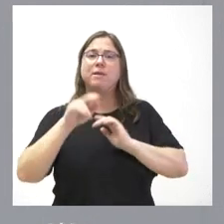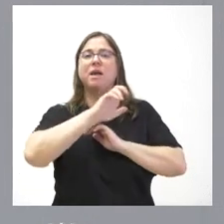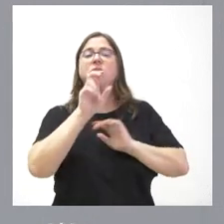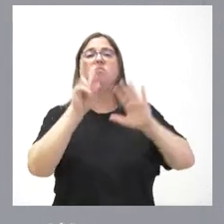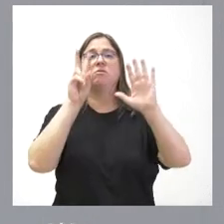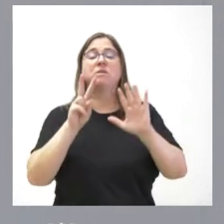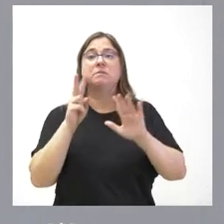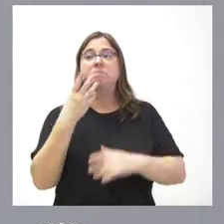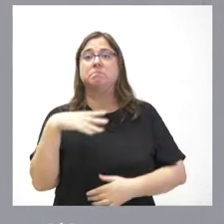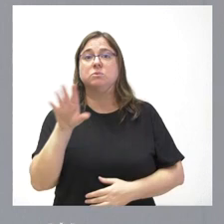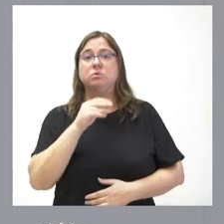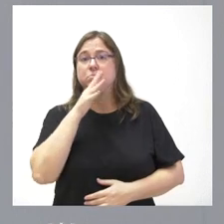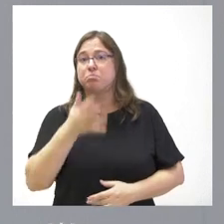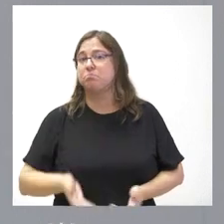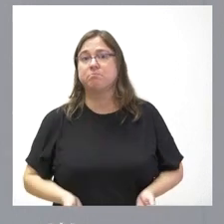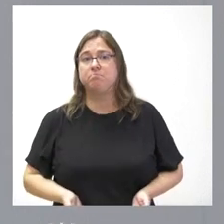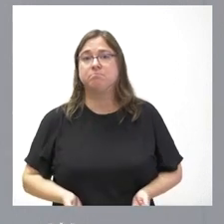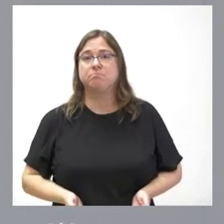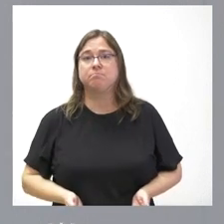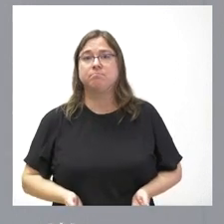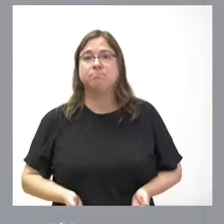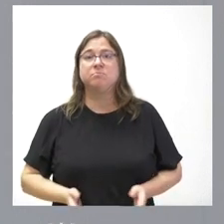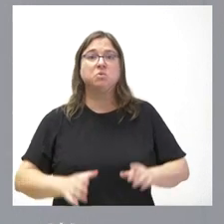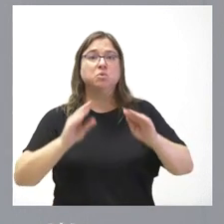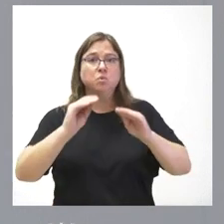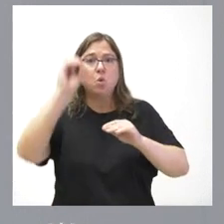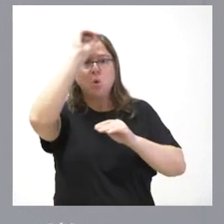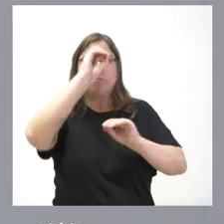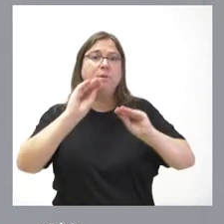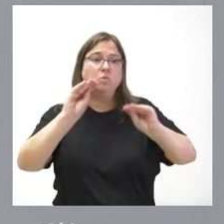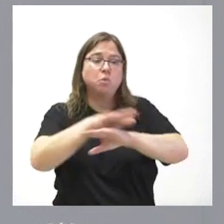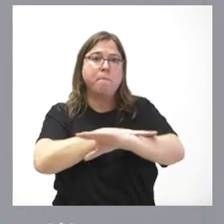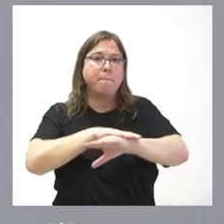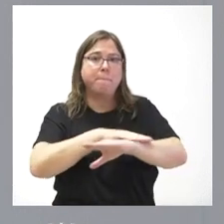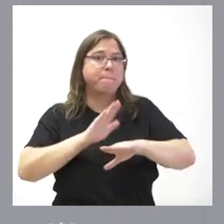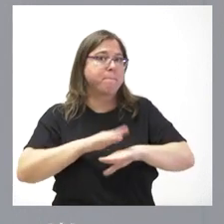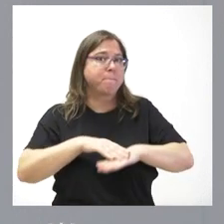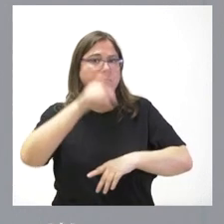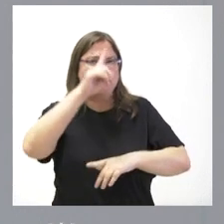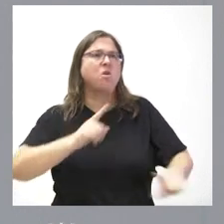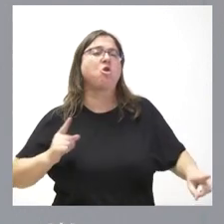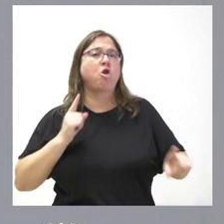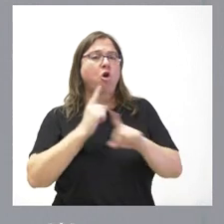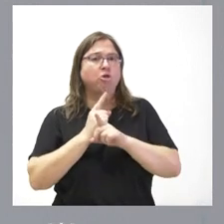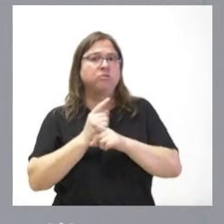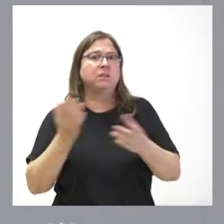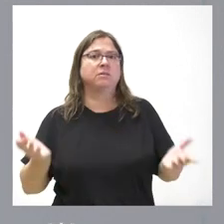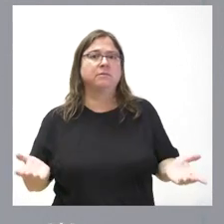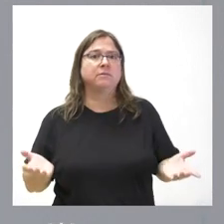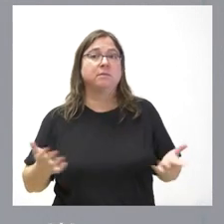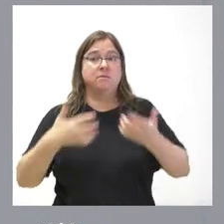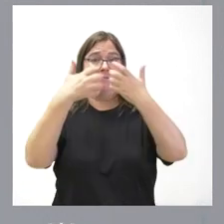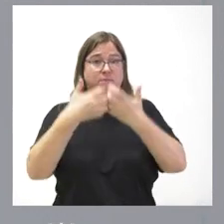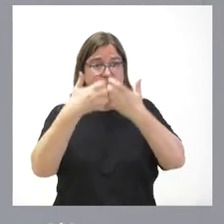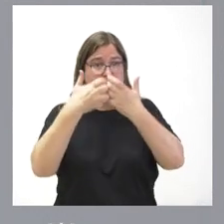podemos entendernos también esta posición de la ministra que era claramente contrario a la Industria Del